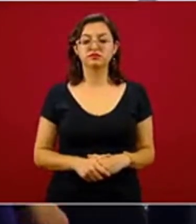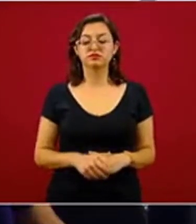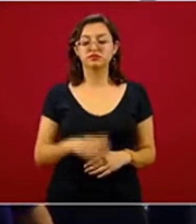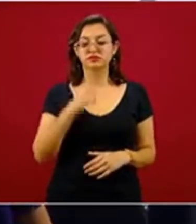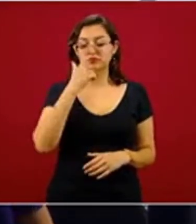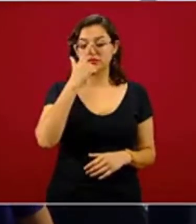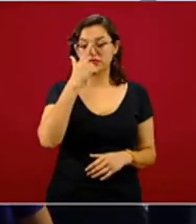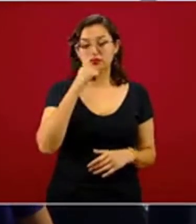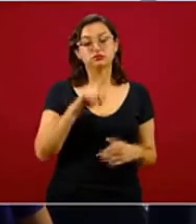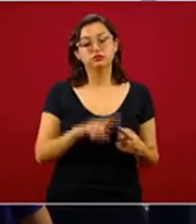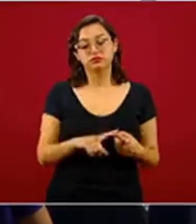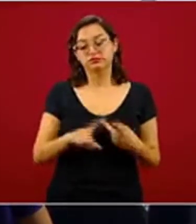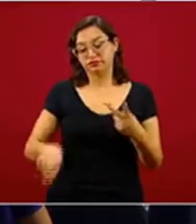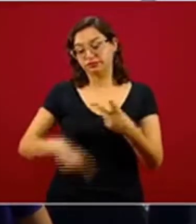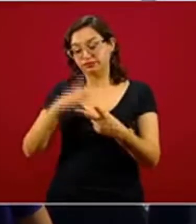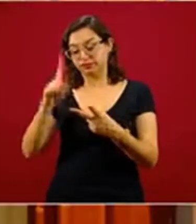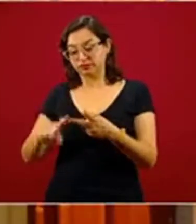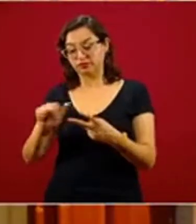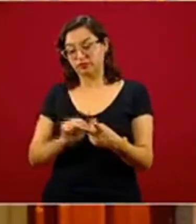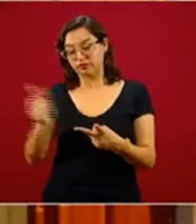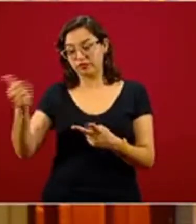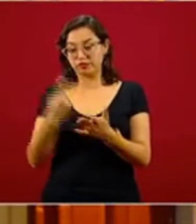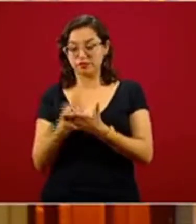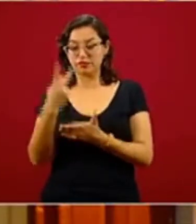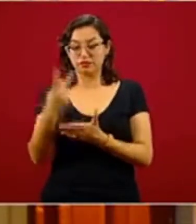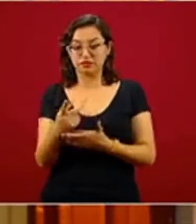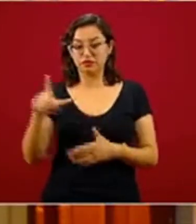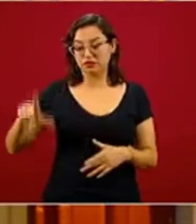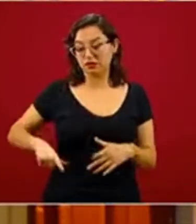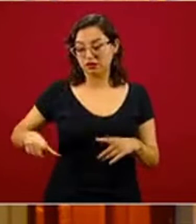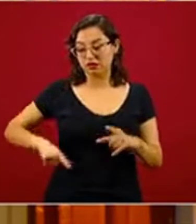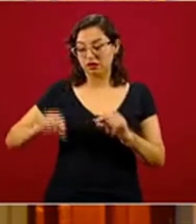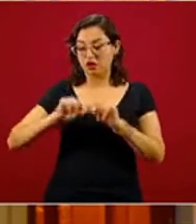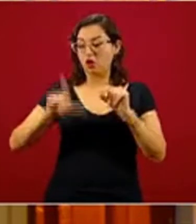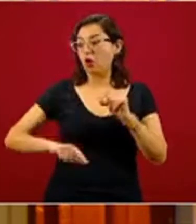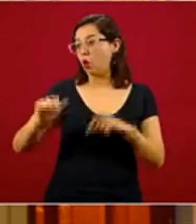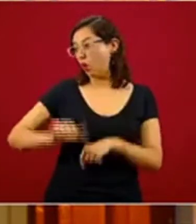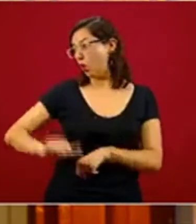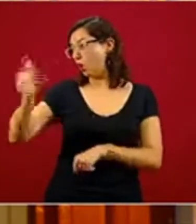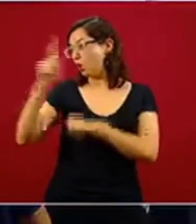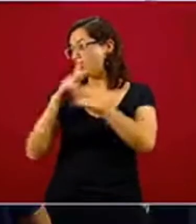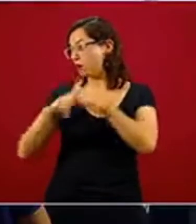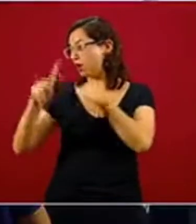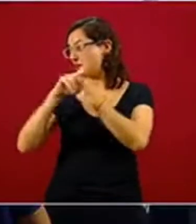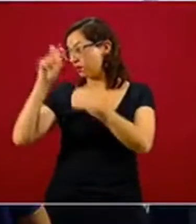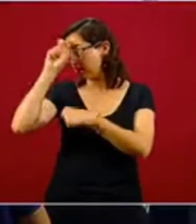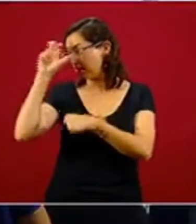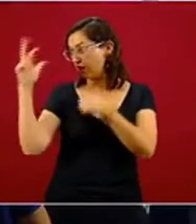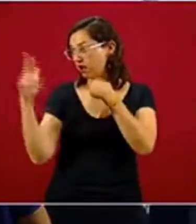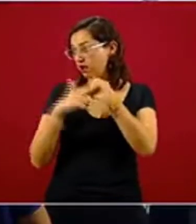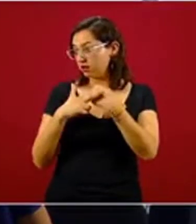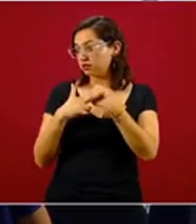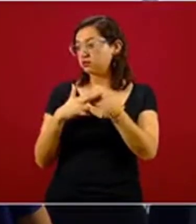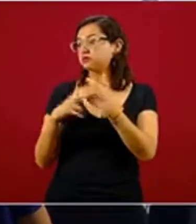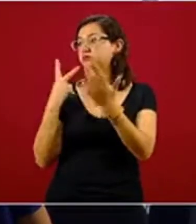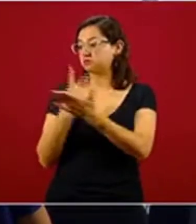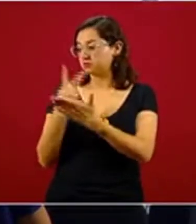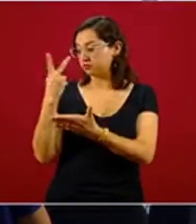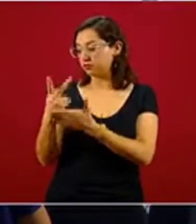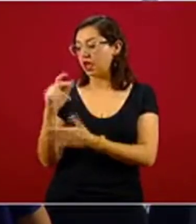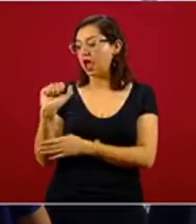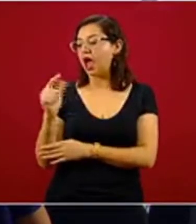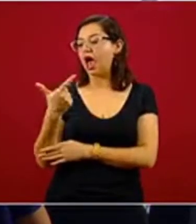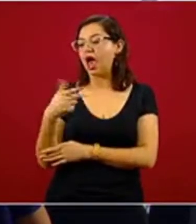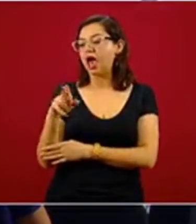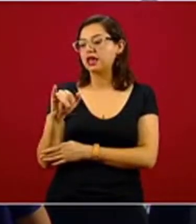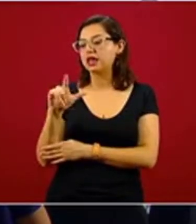la condecoración más importante que entrega el gobierno mexicano a extranjeros, esta es la presea más importante que se entrega a